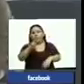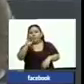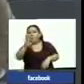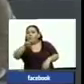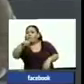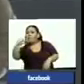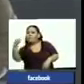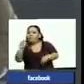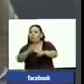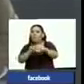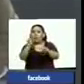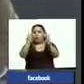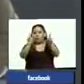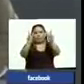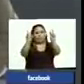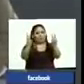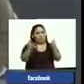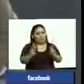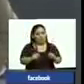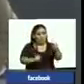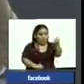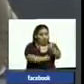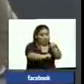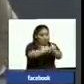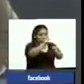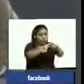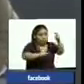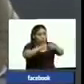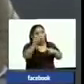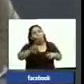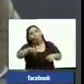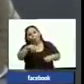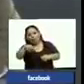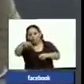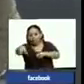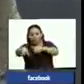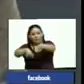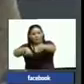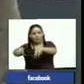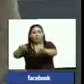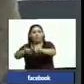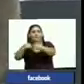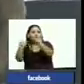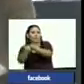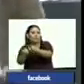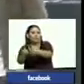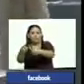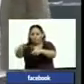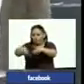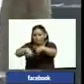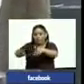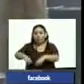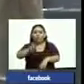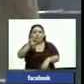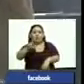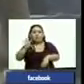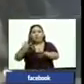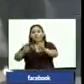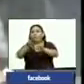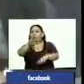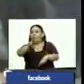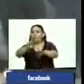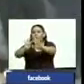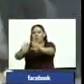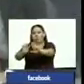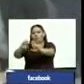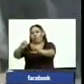rubros, el fortalecimiento institucional y la descentralización de las federaciones y asociaciones deportivas. Son 390 mil dólares